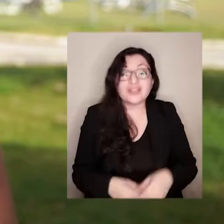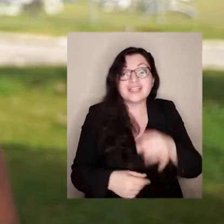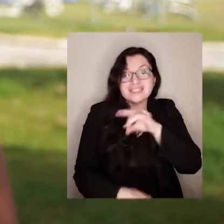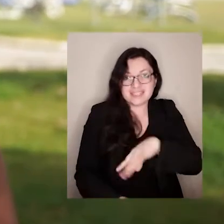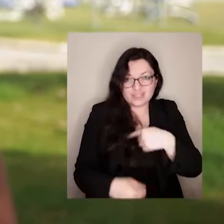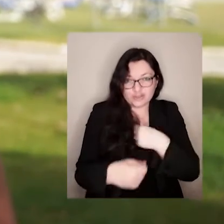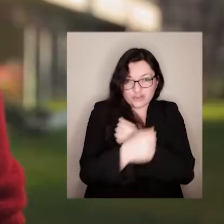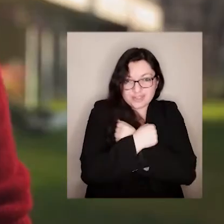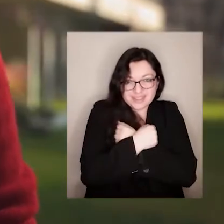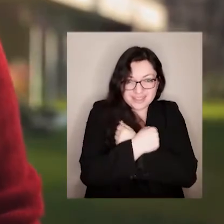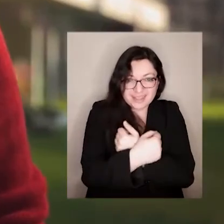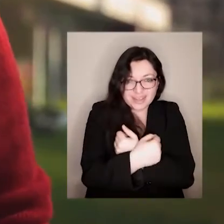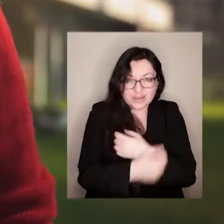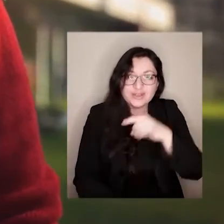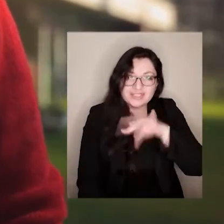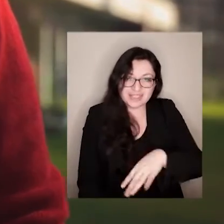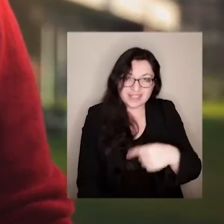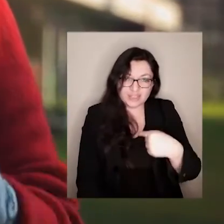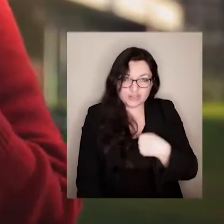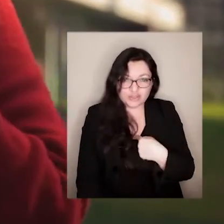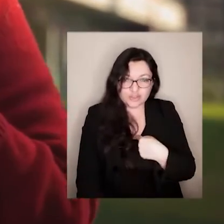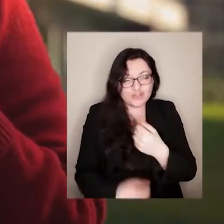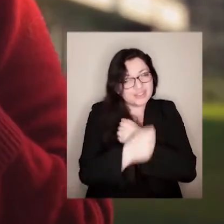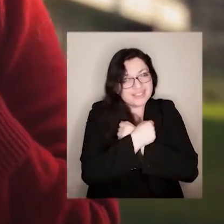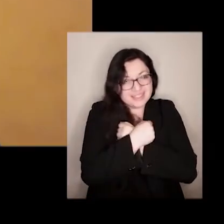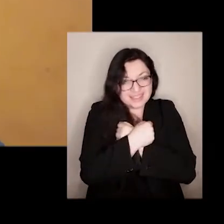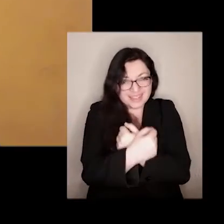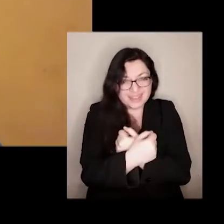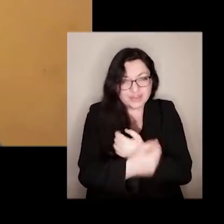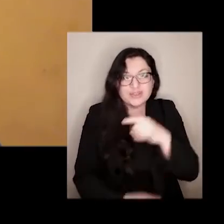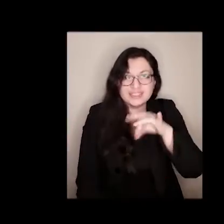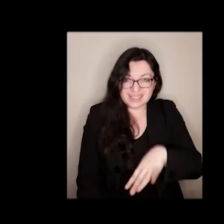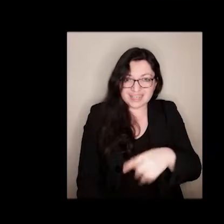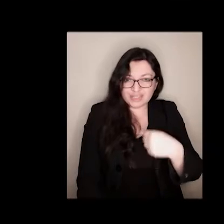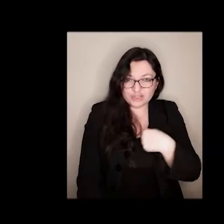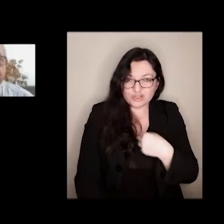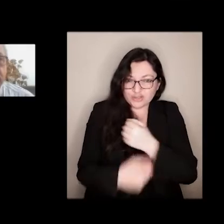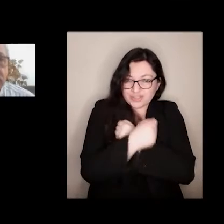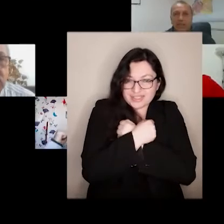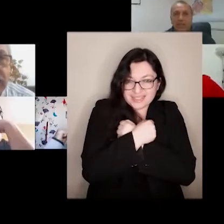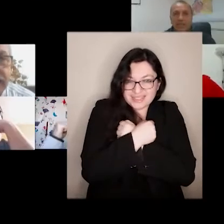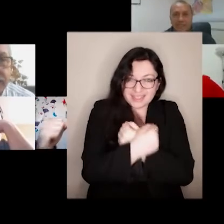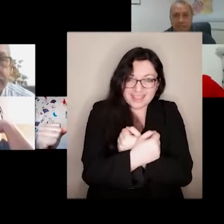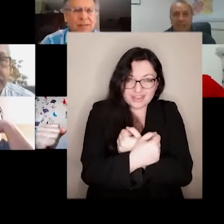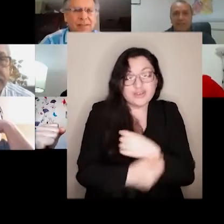Chile, yo te quiero. Chile, yo te quiero.